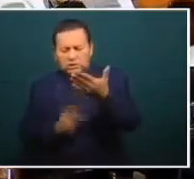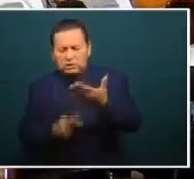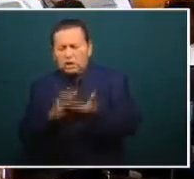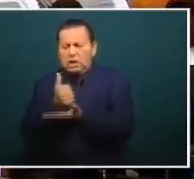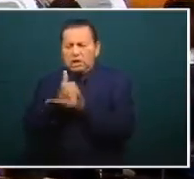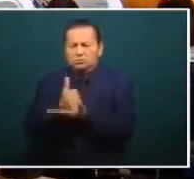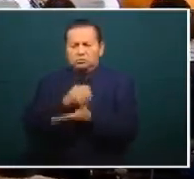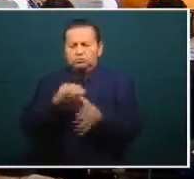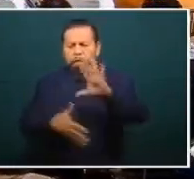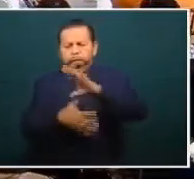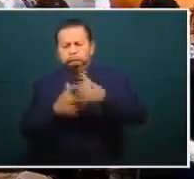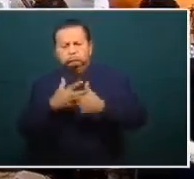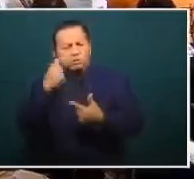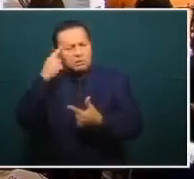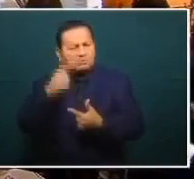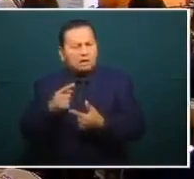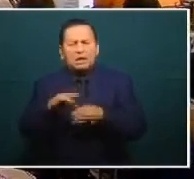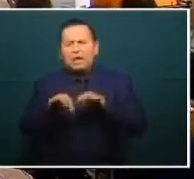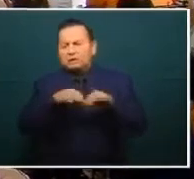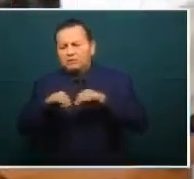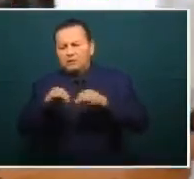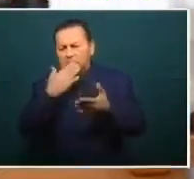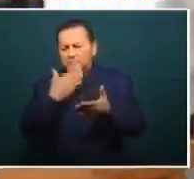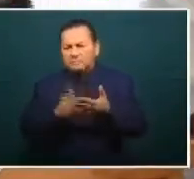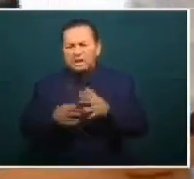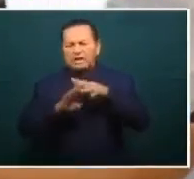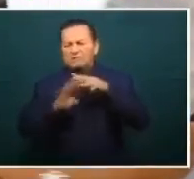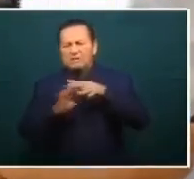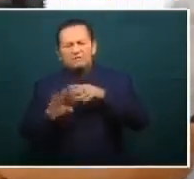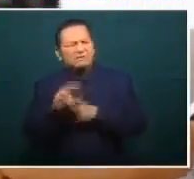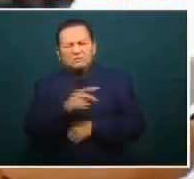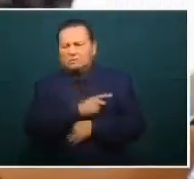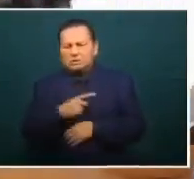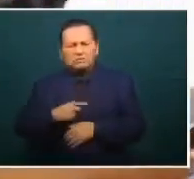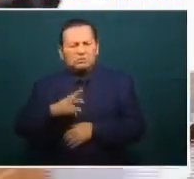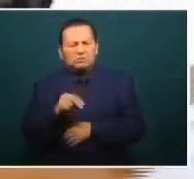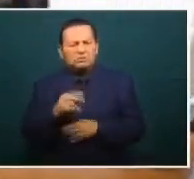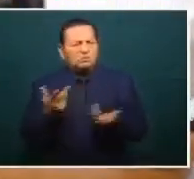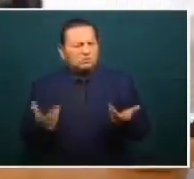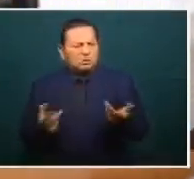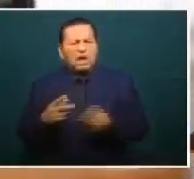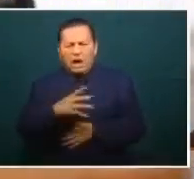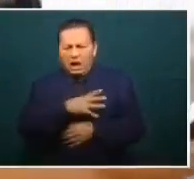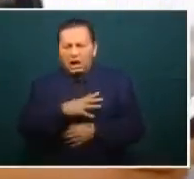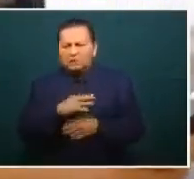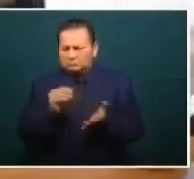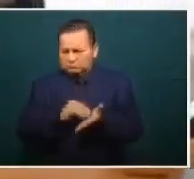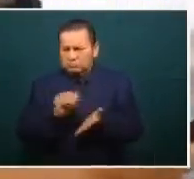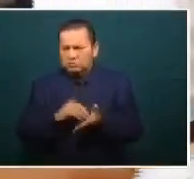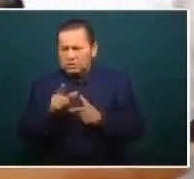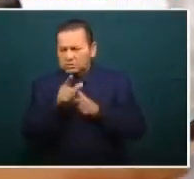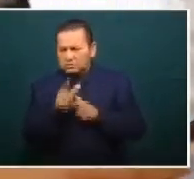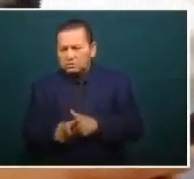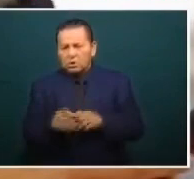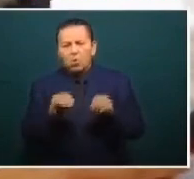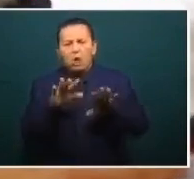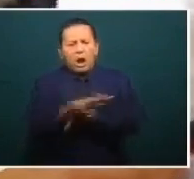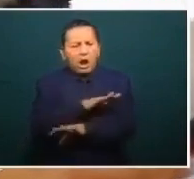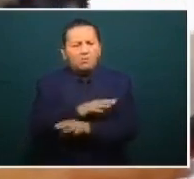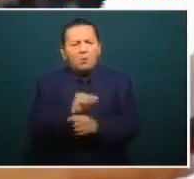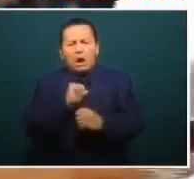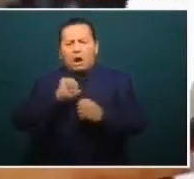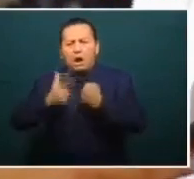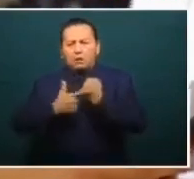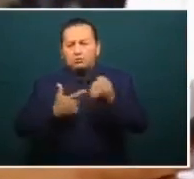con recursos para generar empleos y evitar la migración, ¿se mantiene? ¿Hay alguna modificación? Y sobre todo de parte de